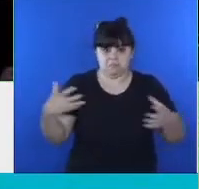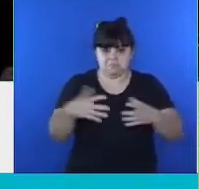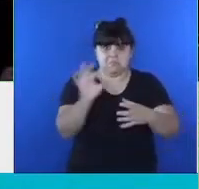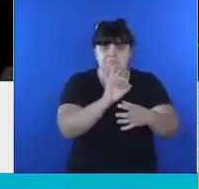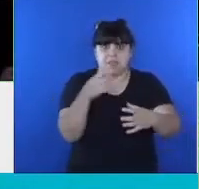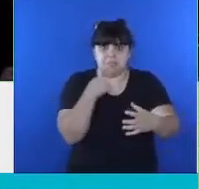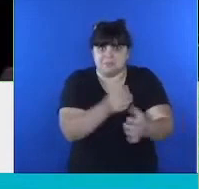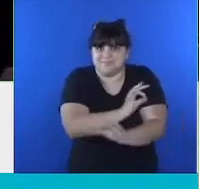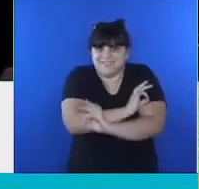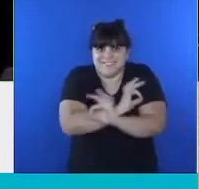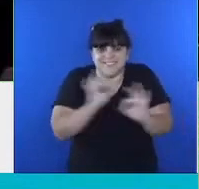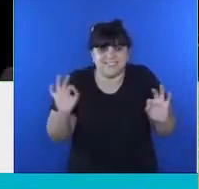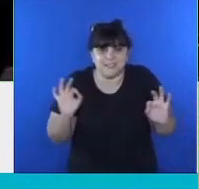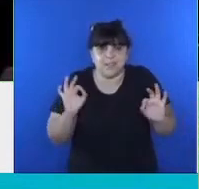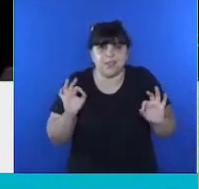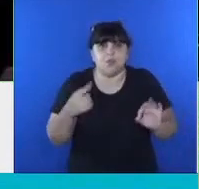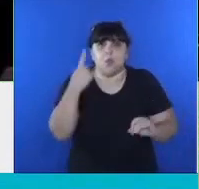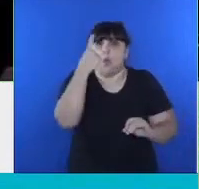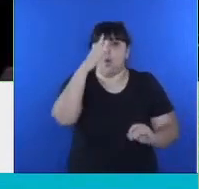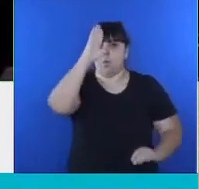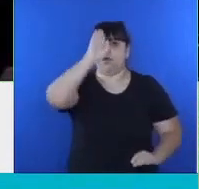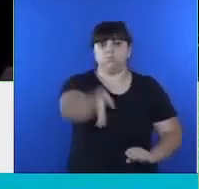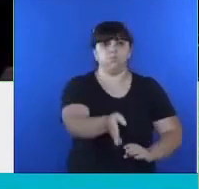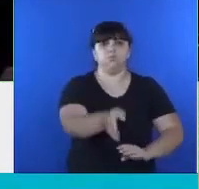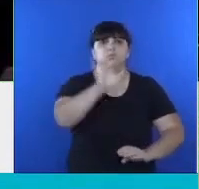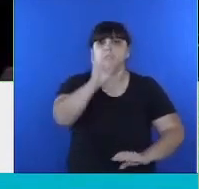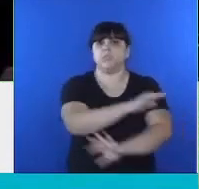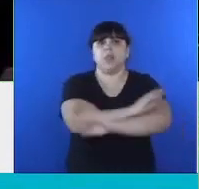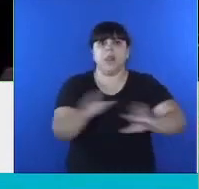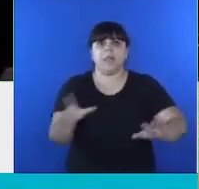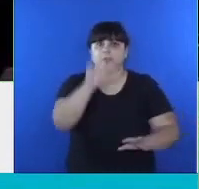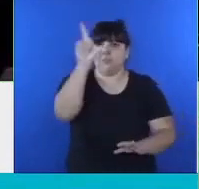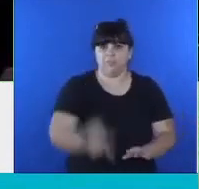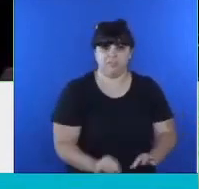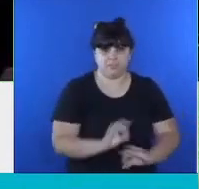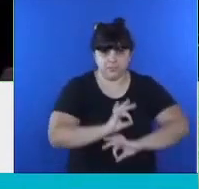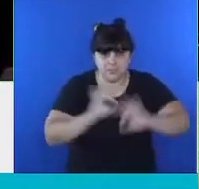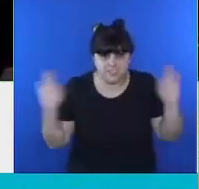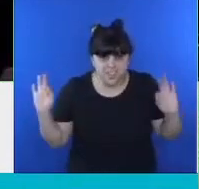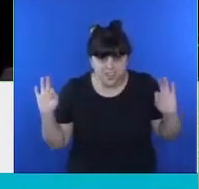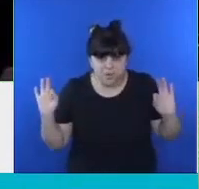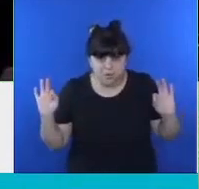de manera unilateral, poco federal,